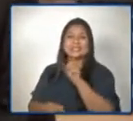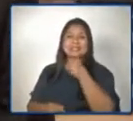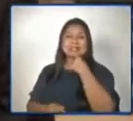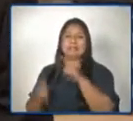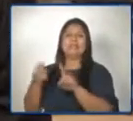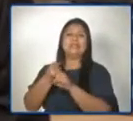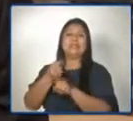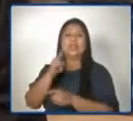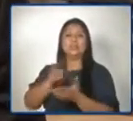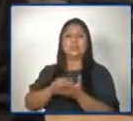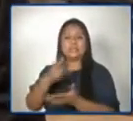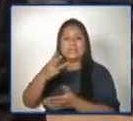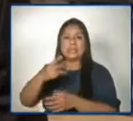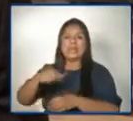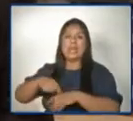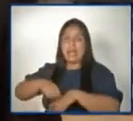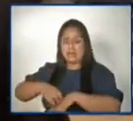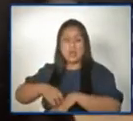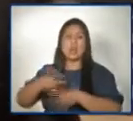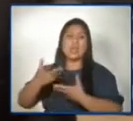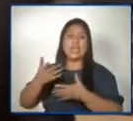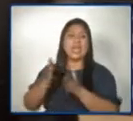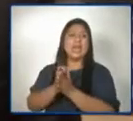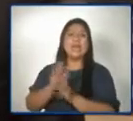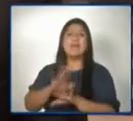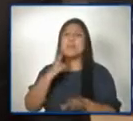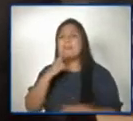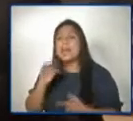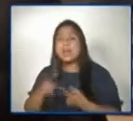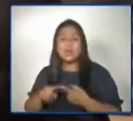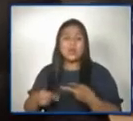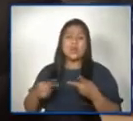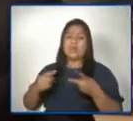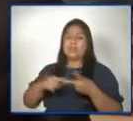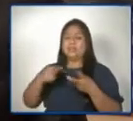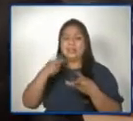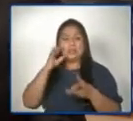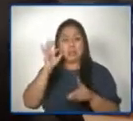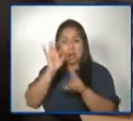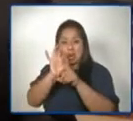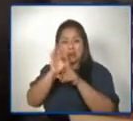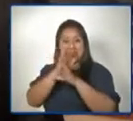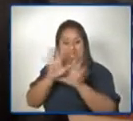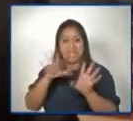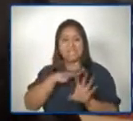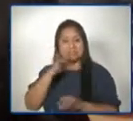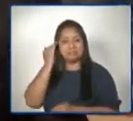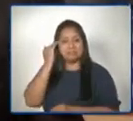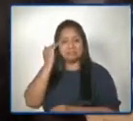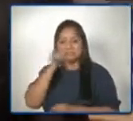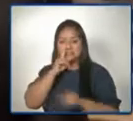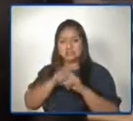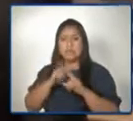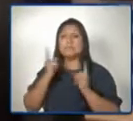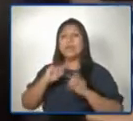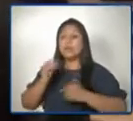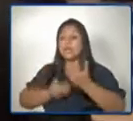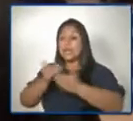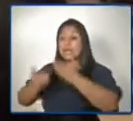el 2013, lo de mi rodilla, la muerte de mi hermano, yo ya no tengo mis objetivos, más bien sé de que en el camino pueden pasar muchas